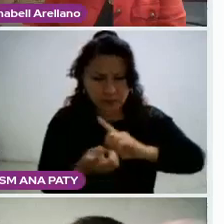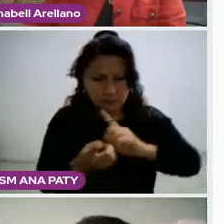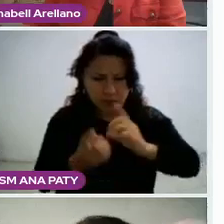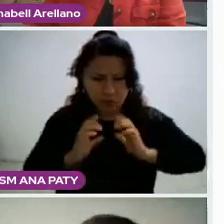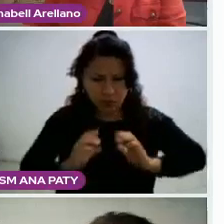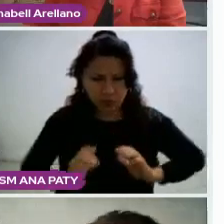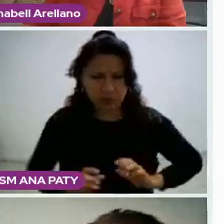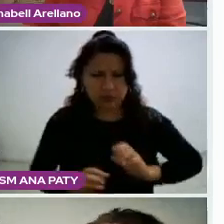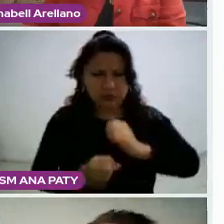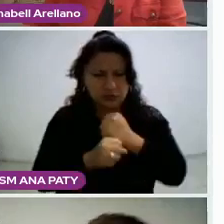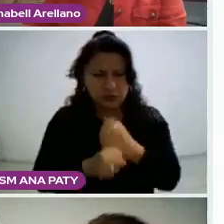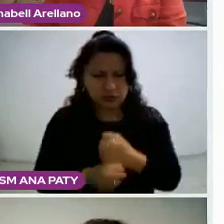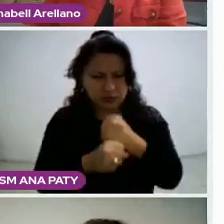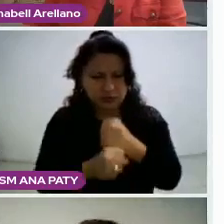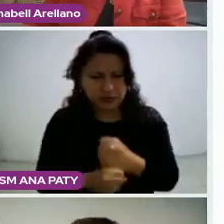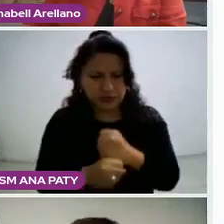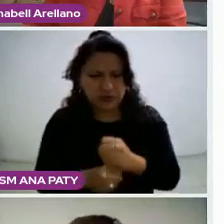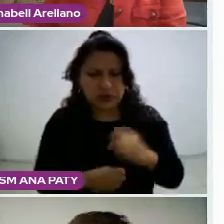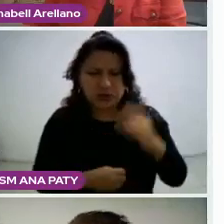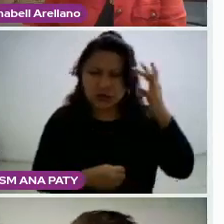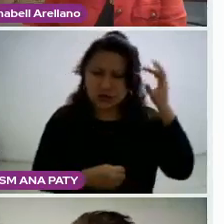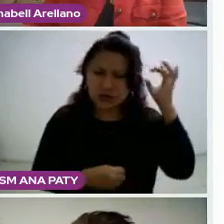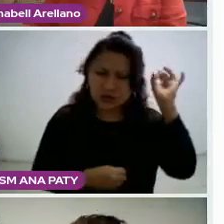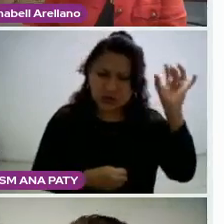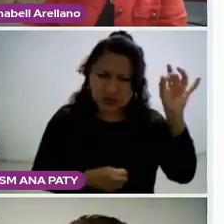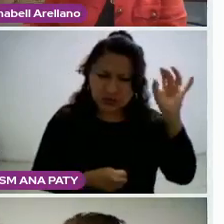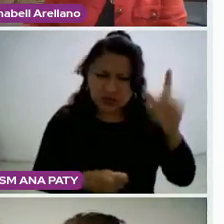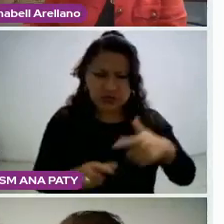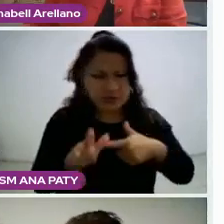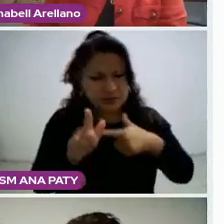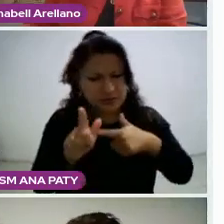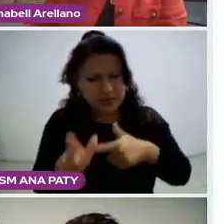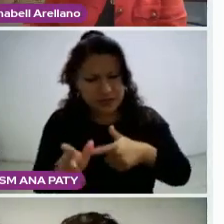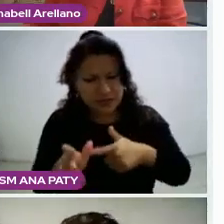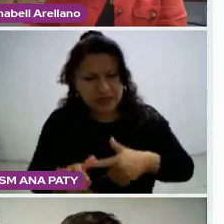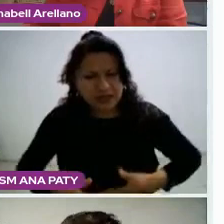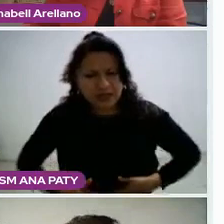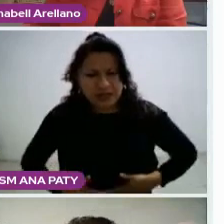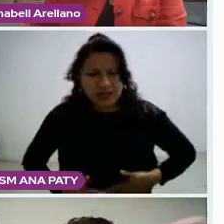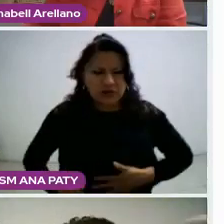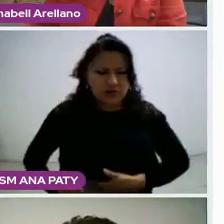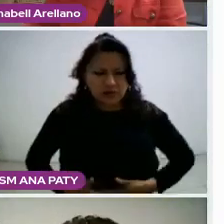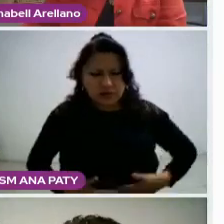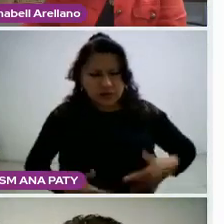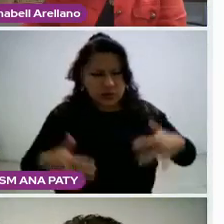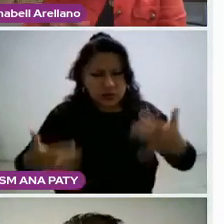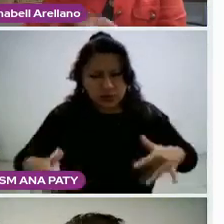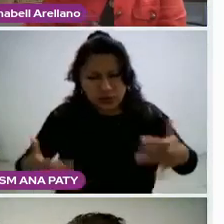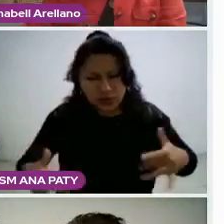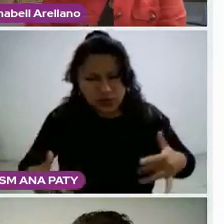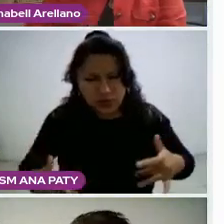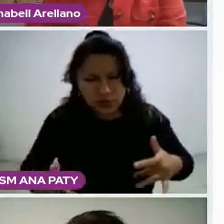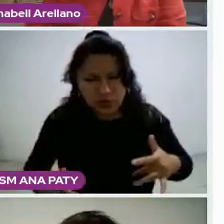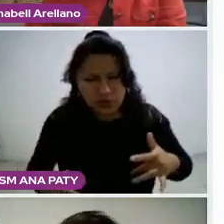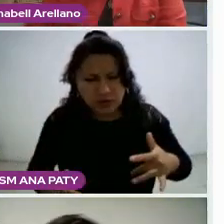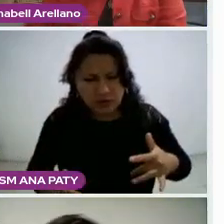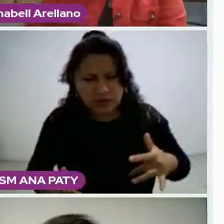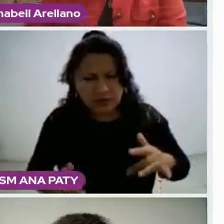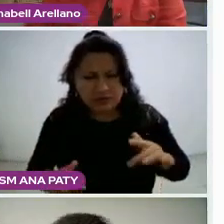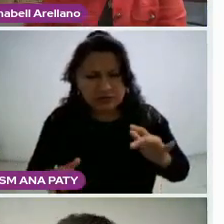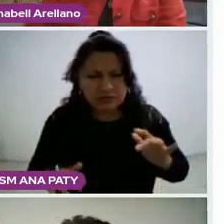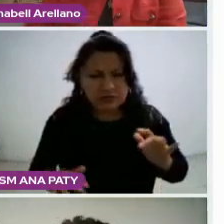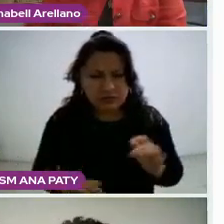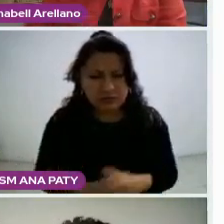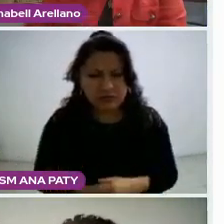de cabeza, constantes dolores de estómago, cólicos, colitis, gastritis, contracturas, ya me duele